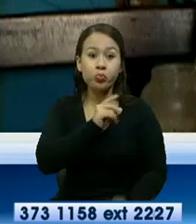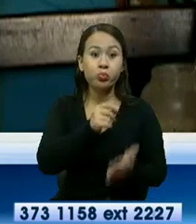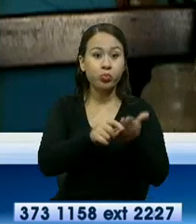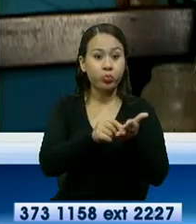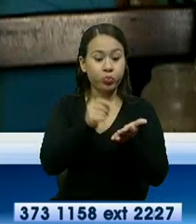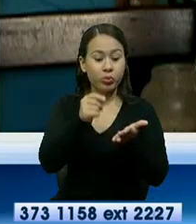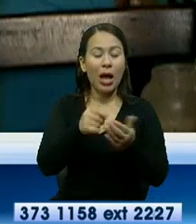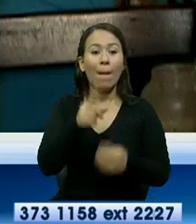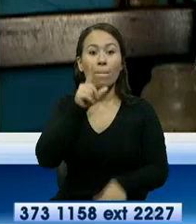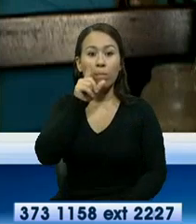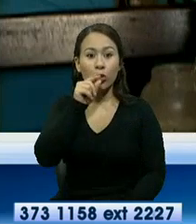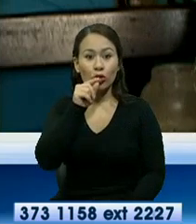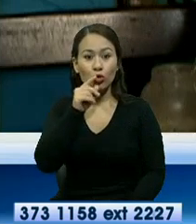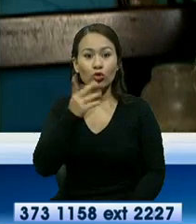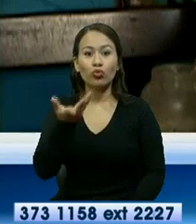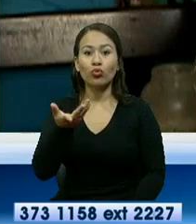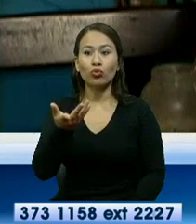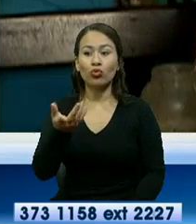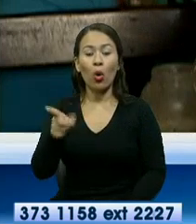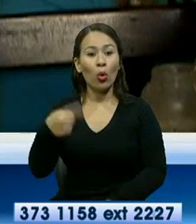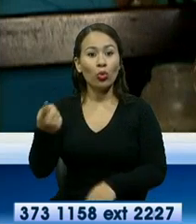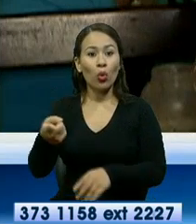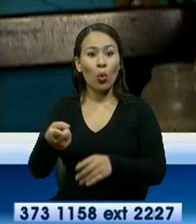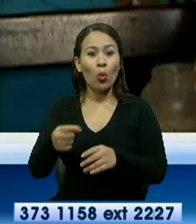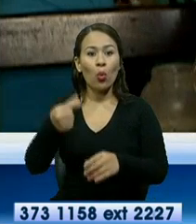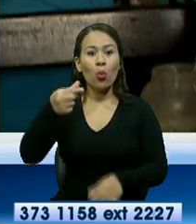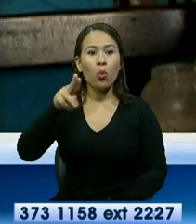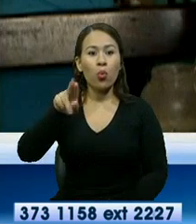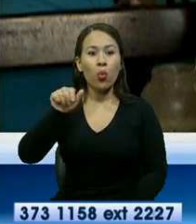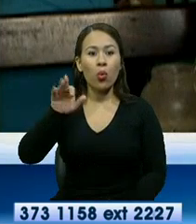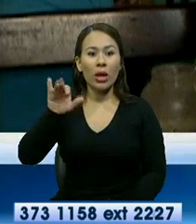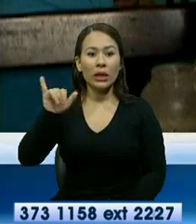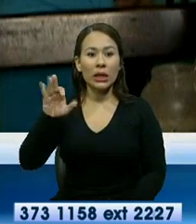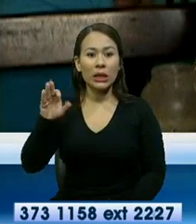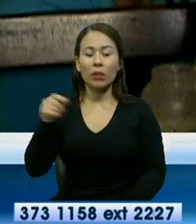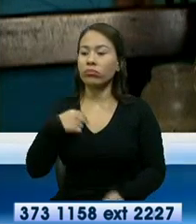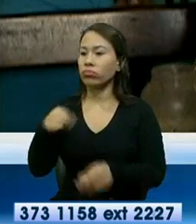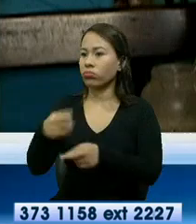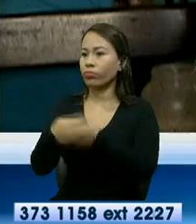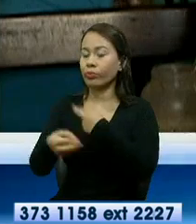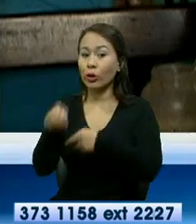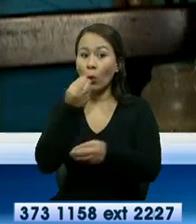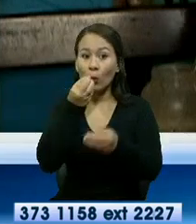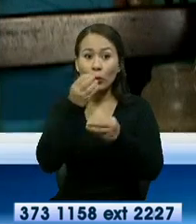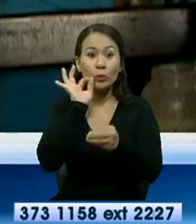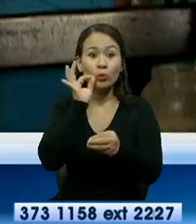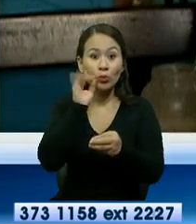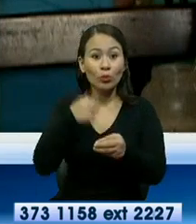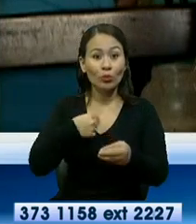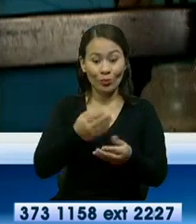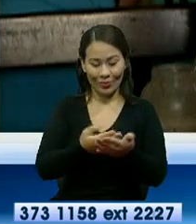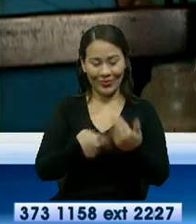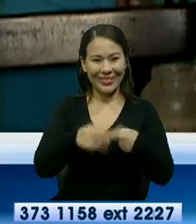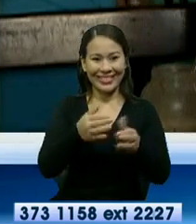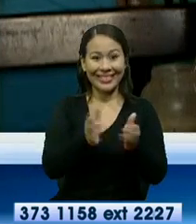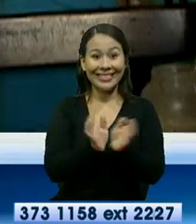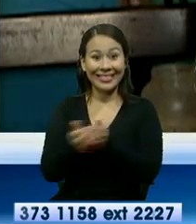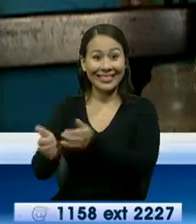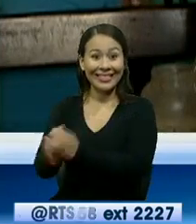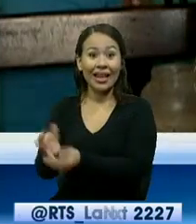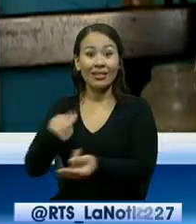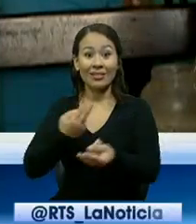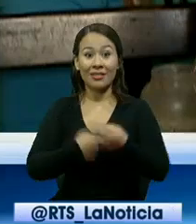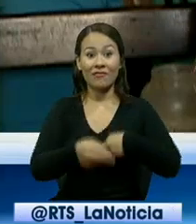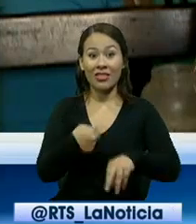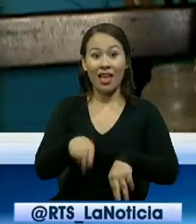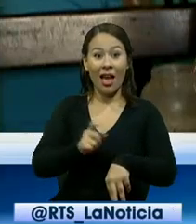secos de pollo la guatita Esos son los platos tradicionales que hacemos ya eso ya vamos vendiendo